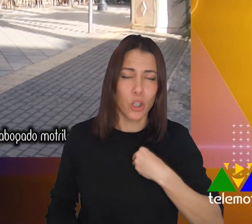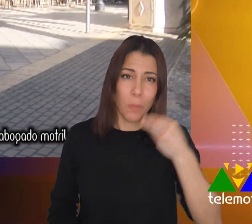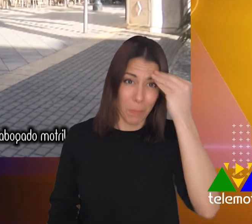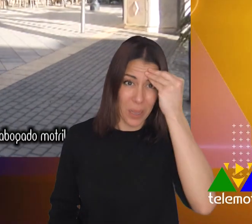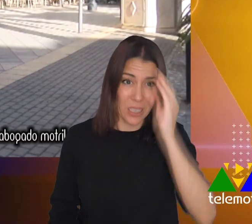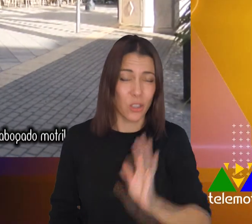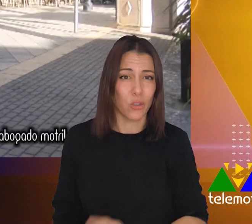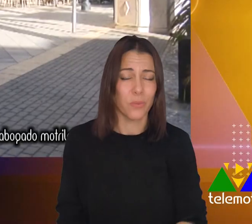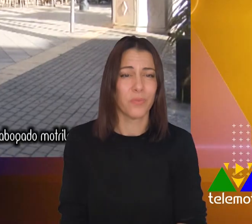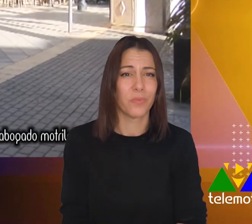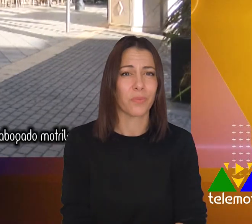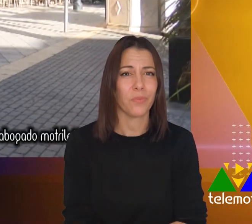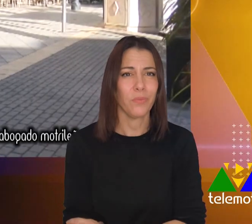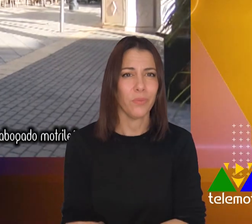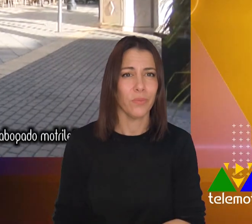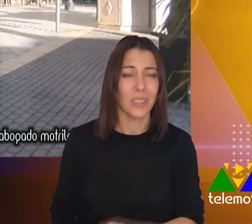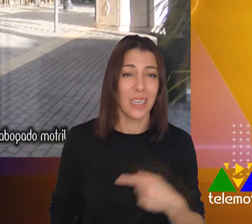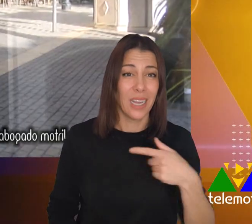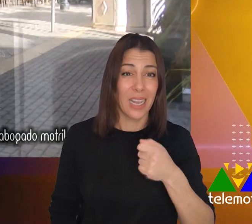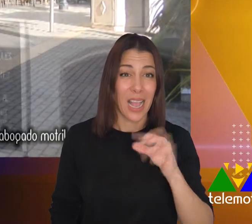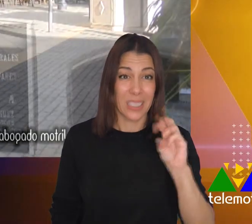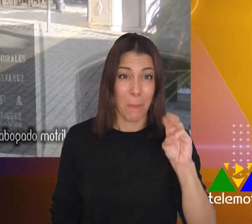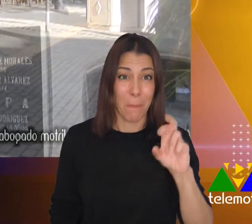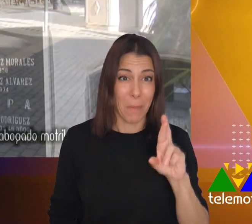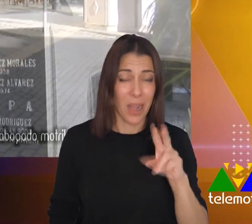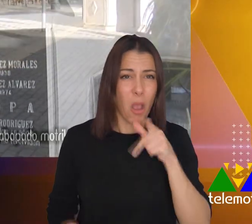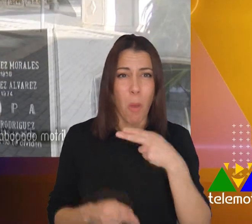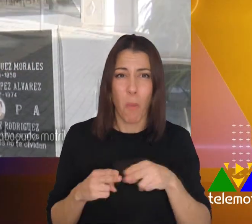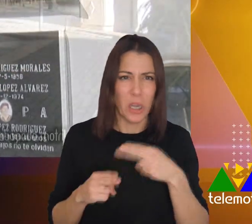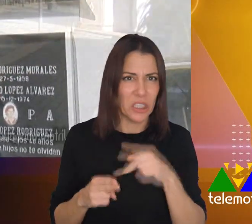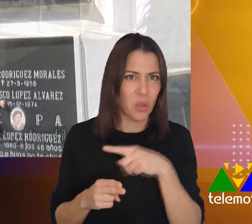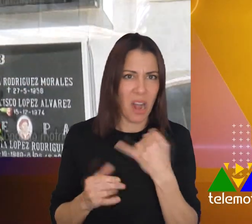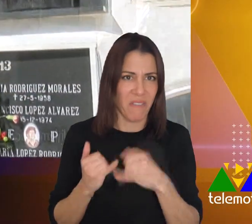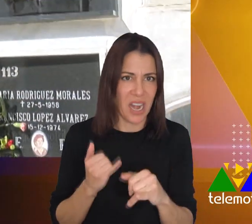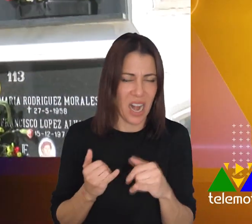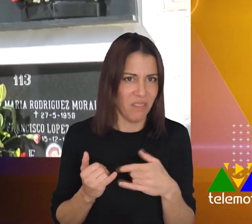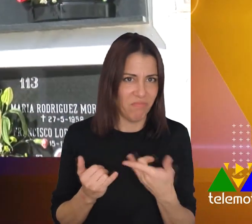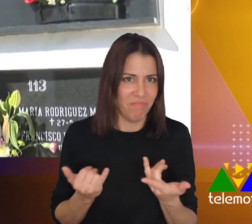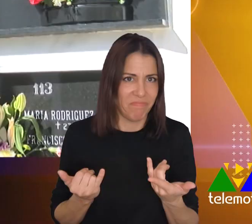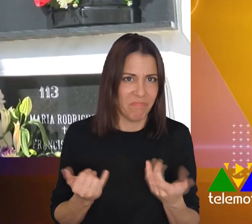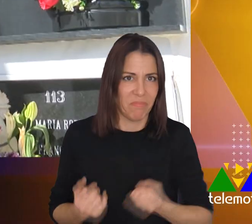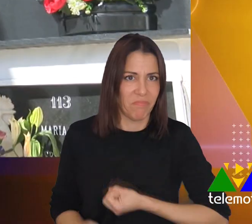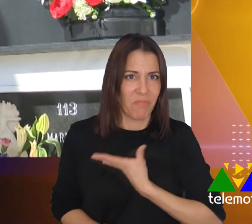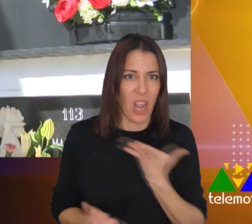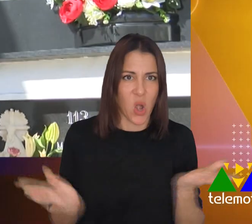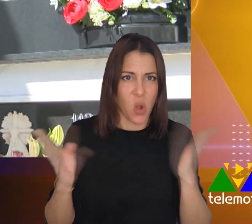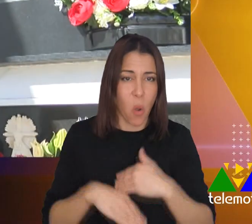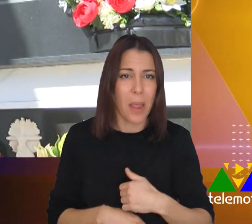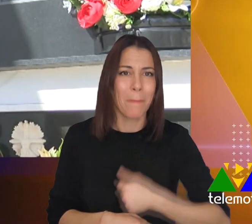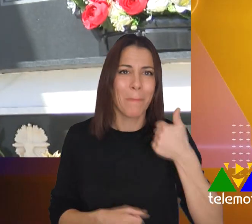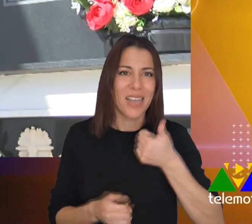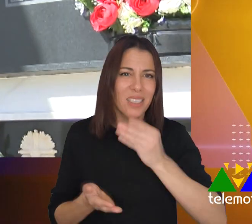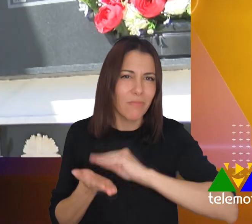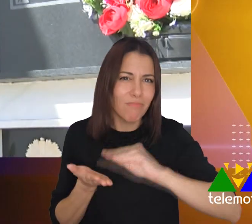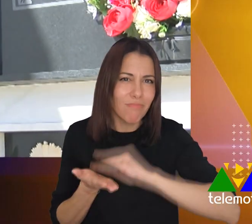que don Gaspar Esteva de político no tenía nada, tenía más de literato y